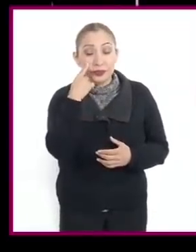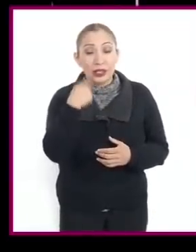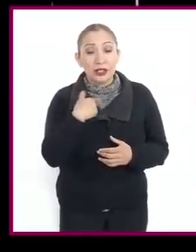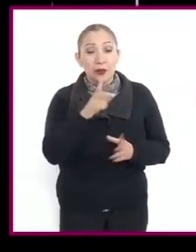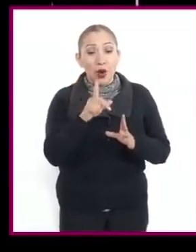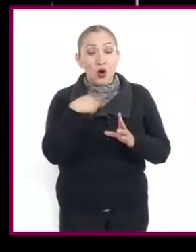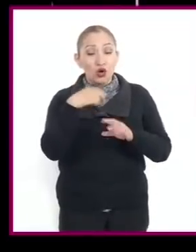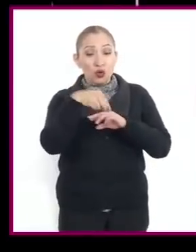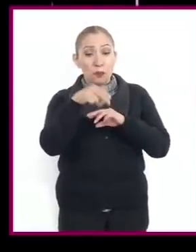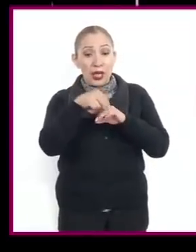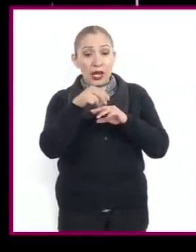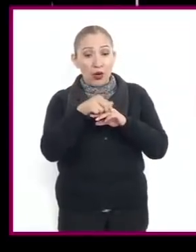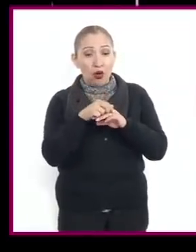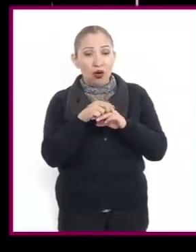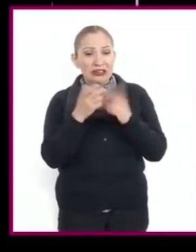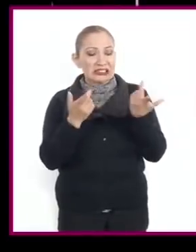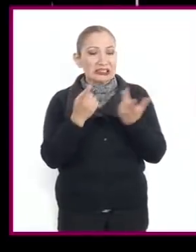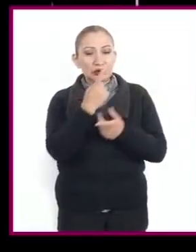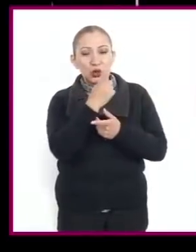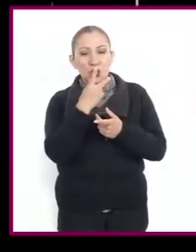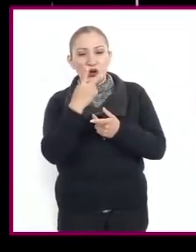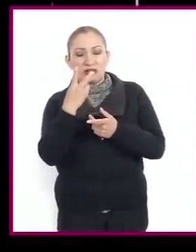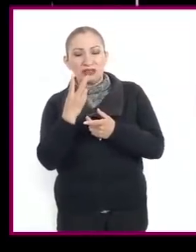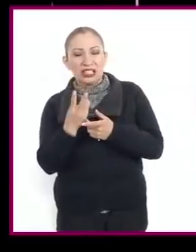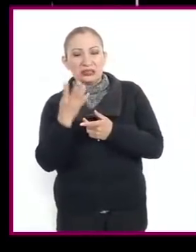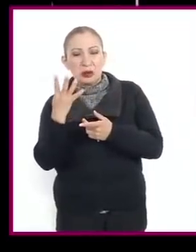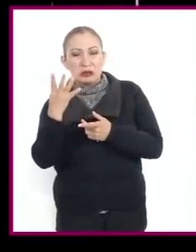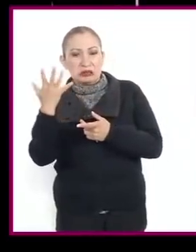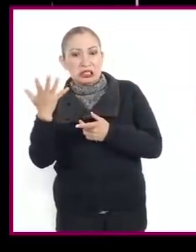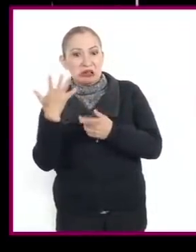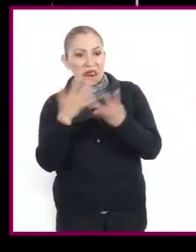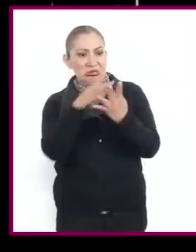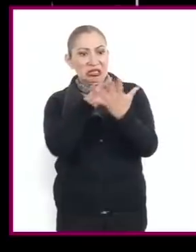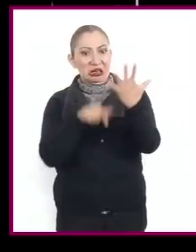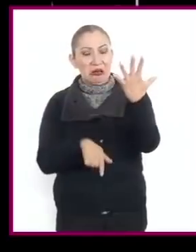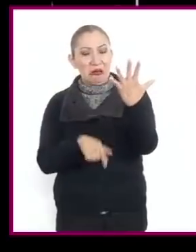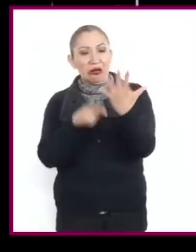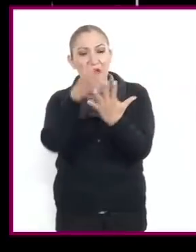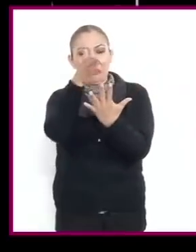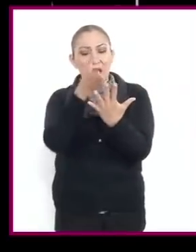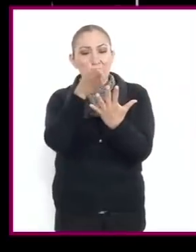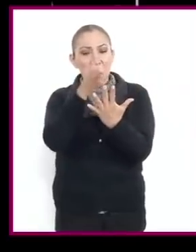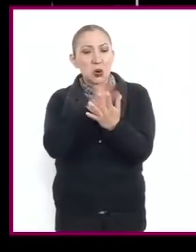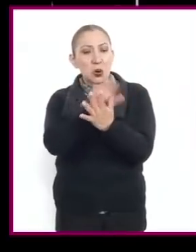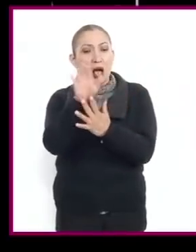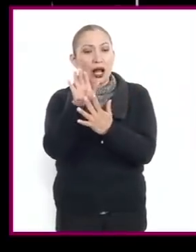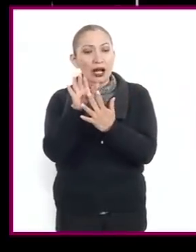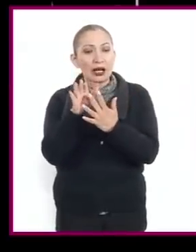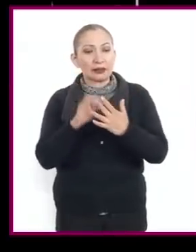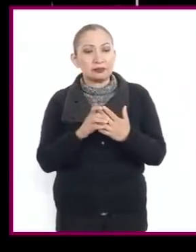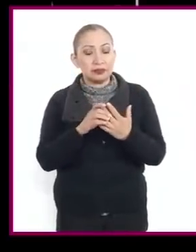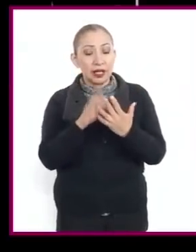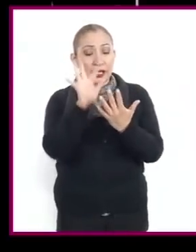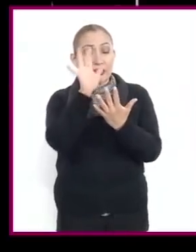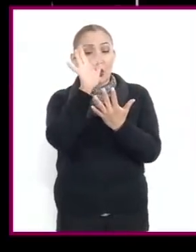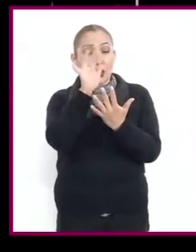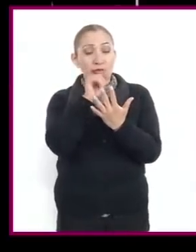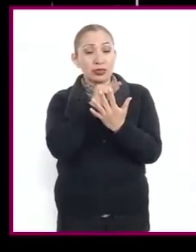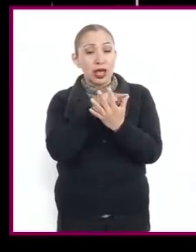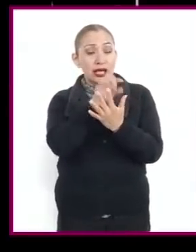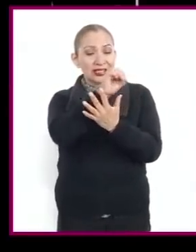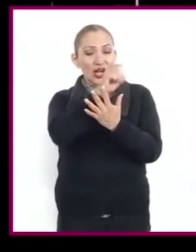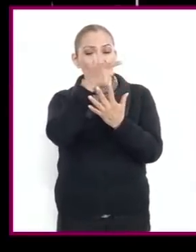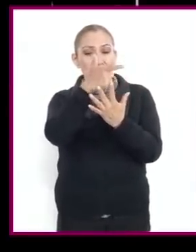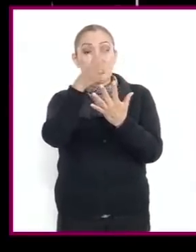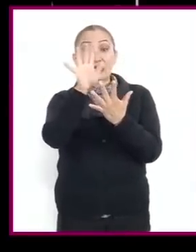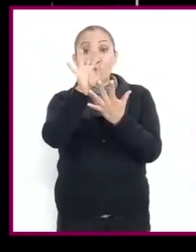un número impar de datos y es fácil elegir cuál es el valor de en medio. Nuestro valor de en medio es 50, que está